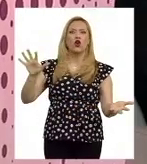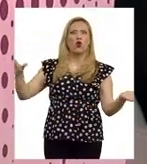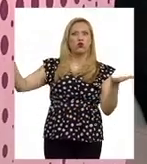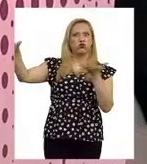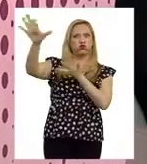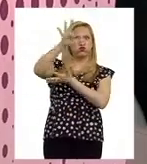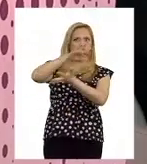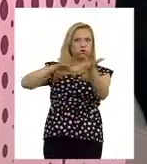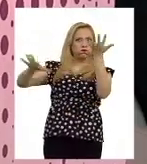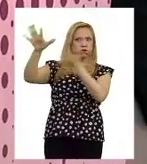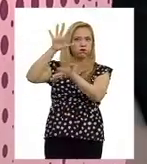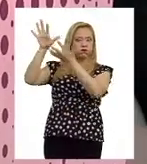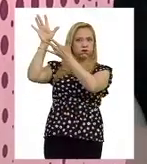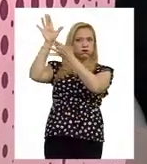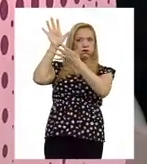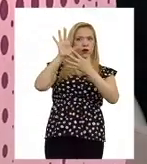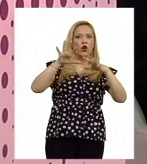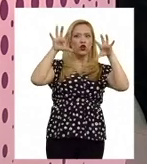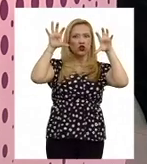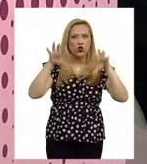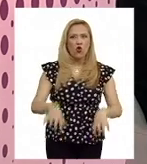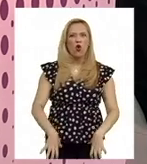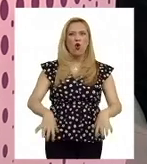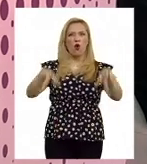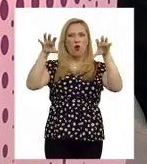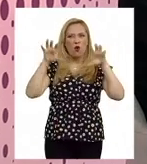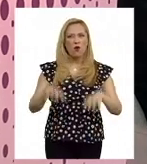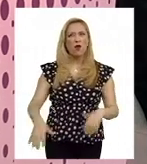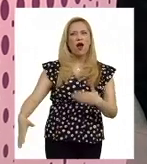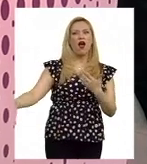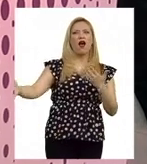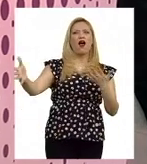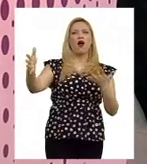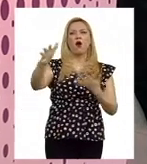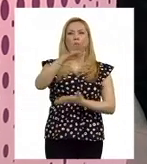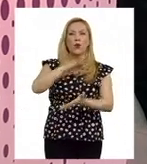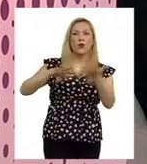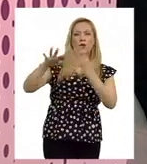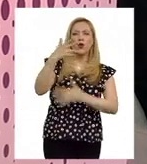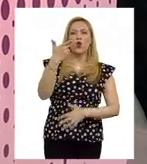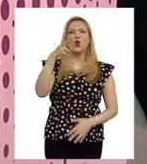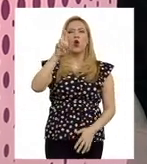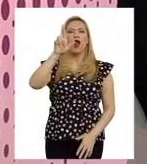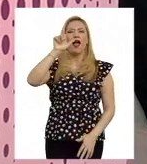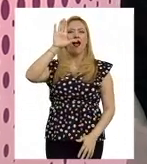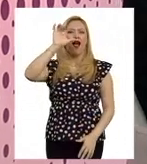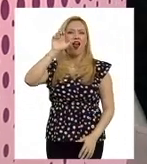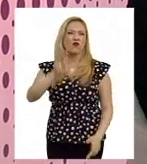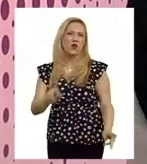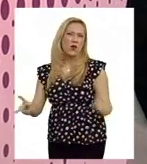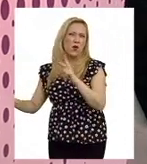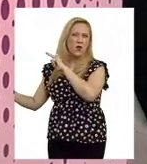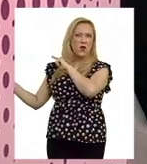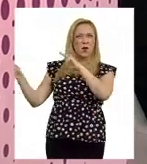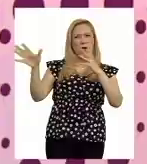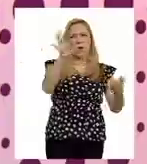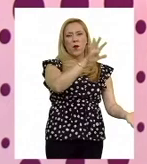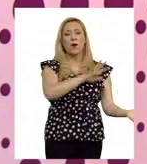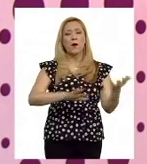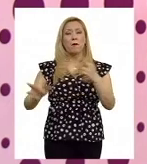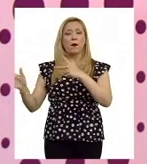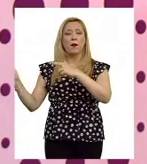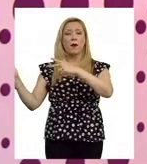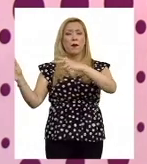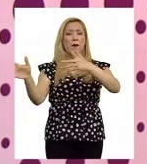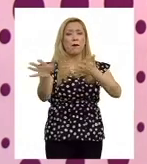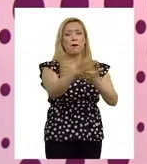sur del continente americano o en la región central de América, que es Centroamérica, y